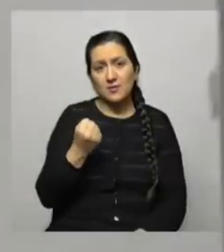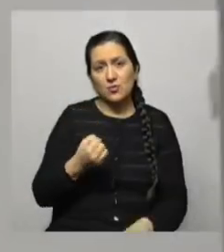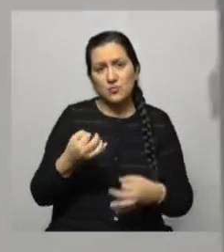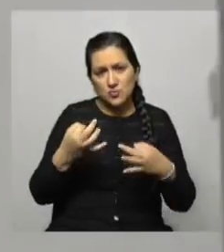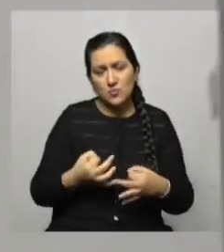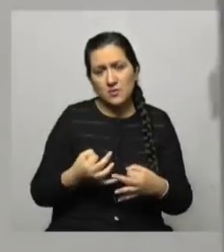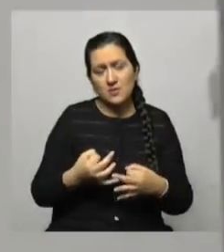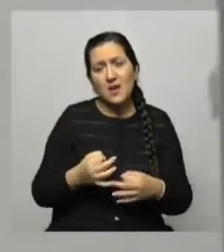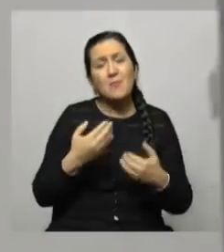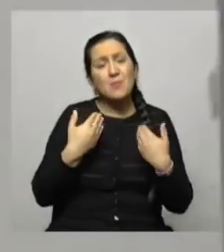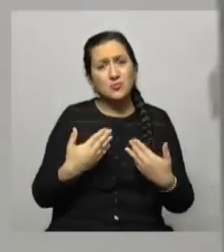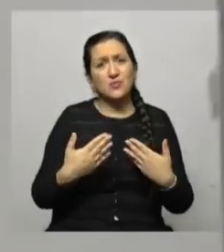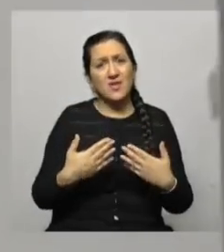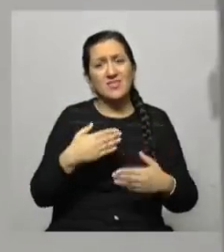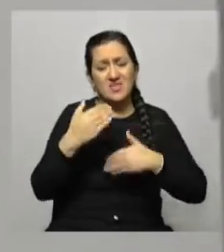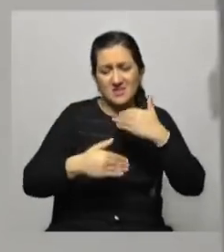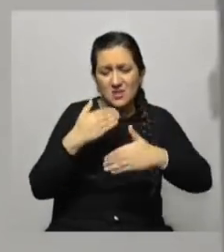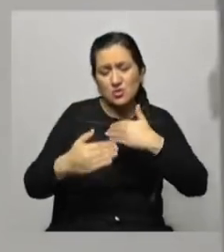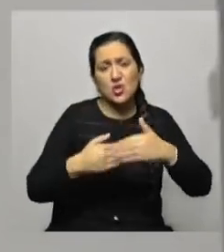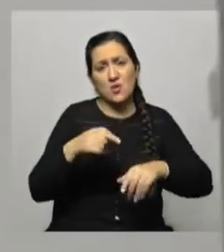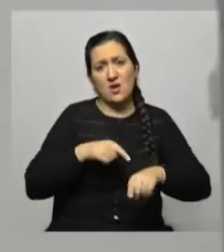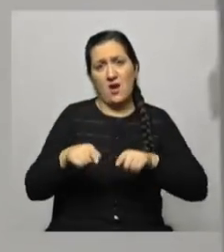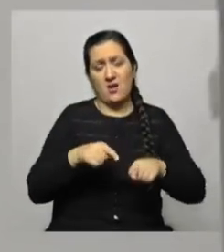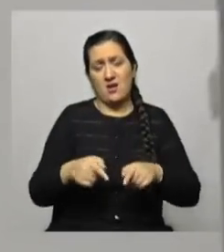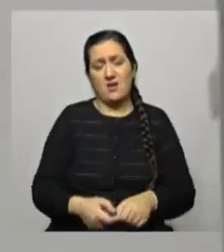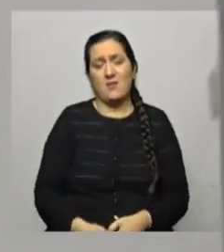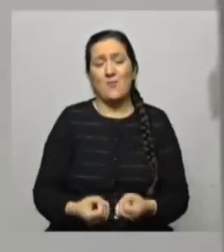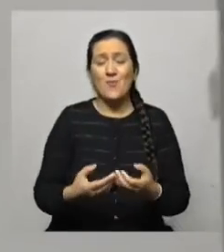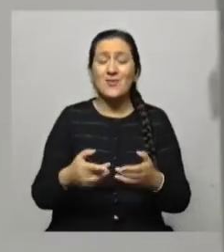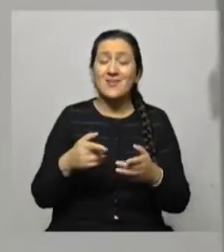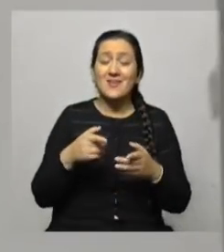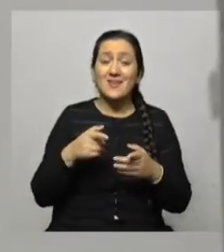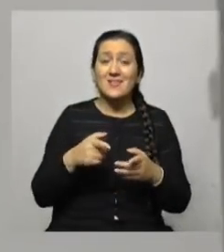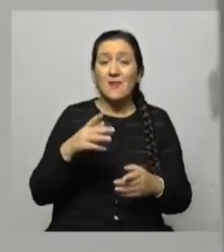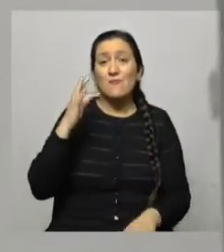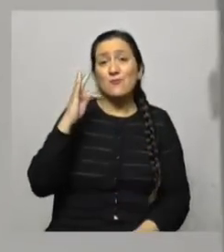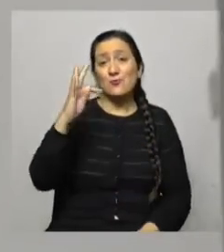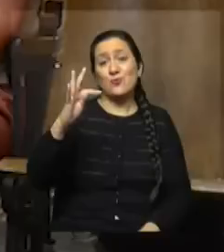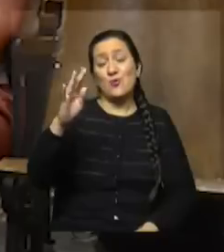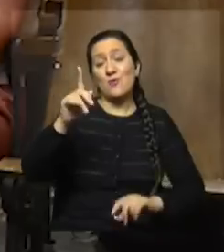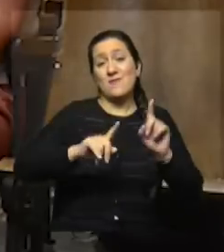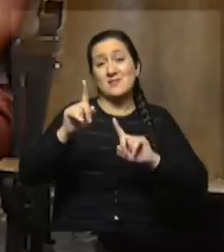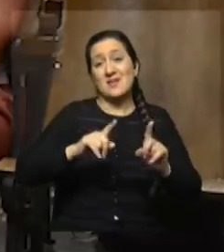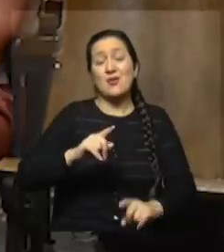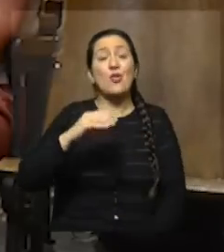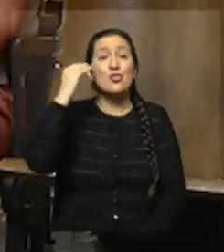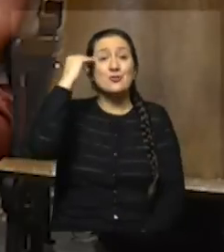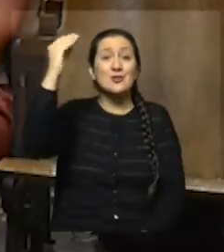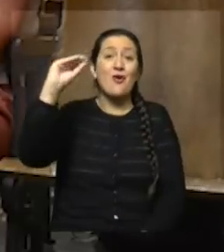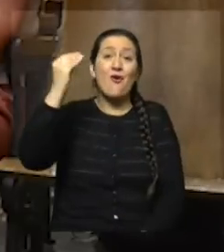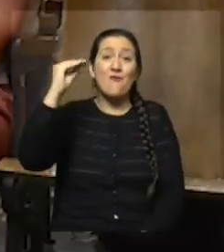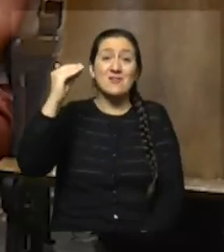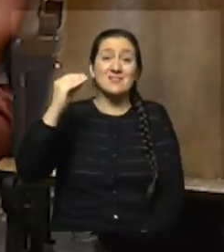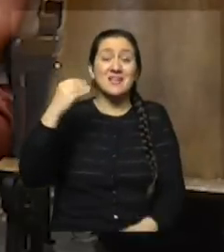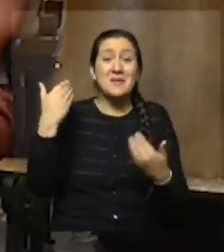su posibilidad de desarrollar una carrera académica porque allí está el futuro de la universidad en sus docentes jóvenes que están iniciando